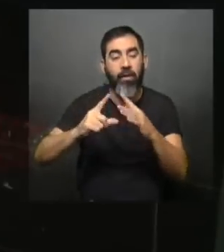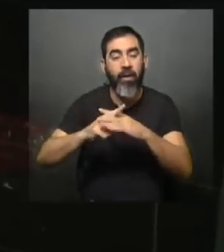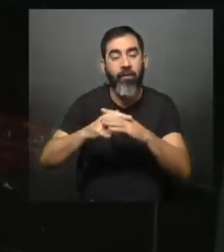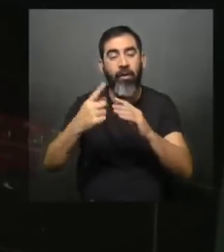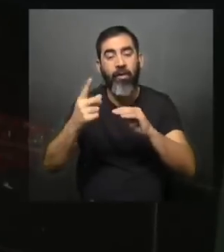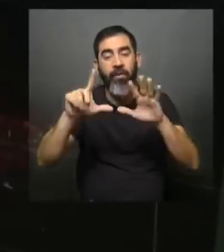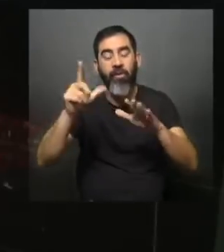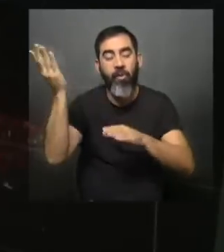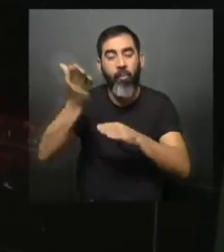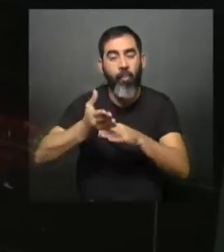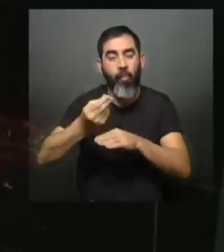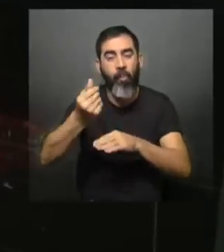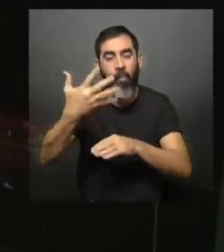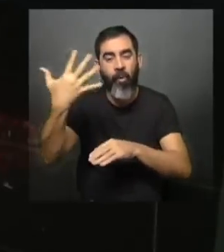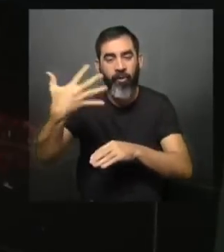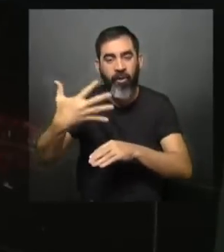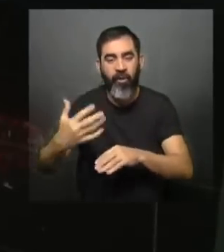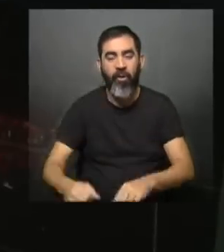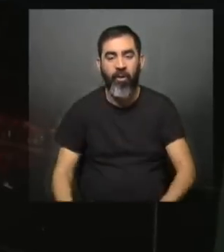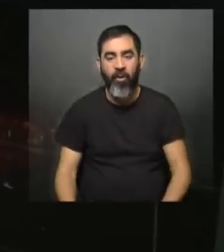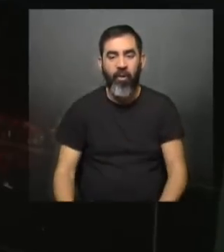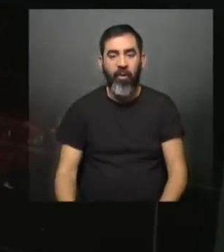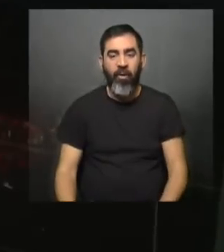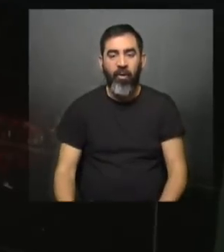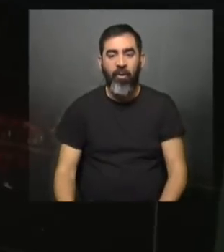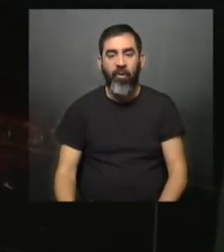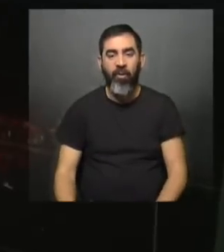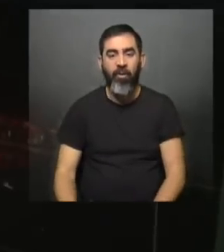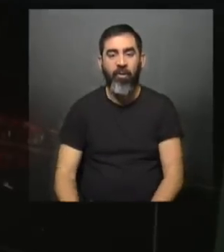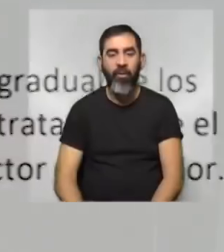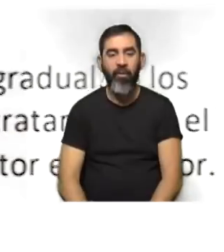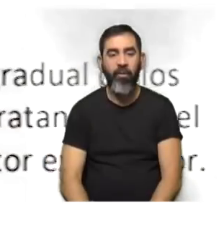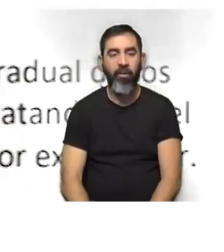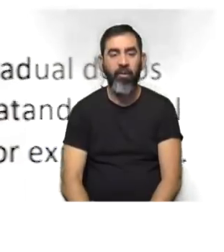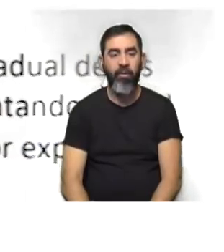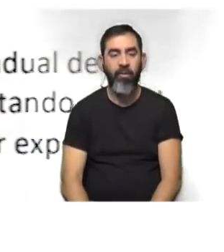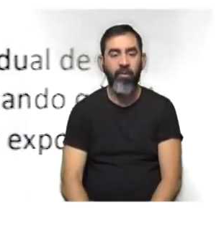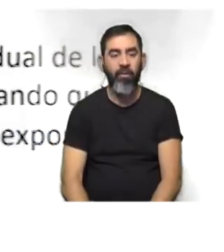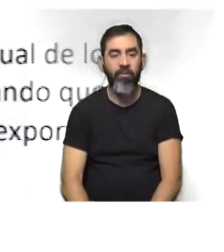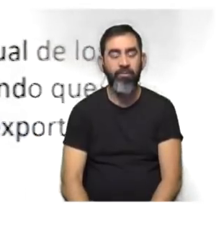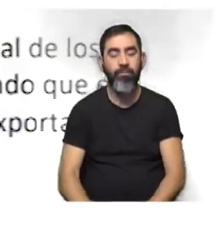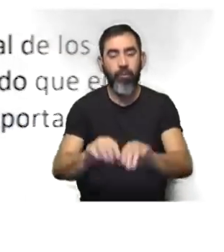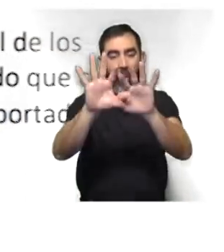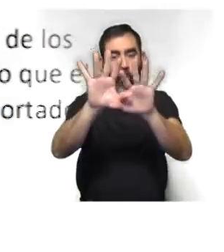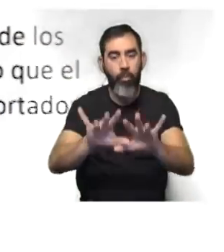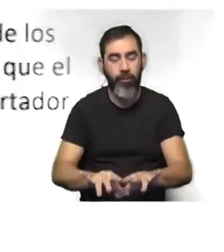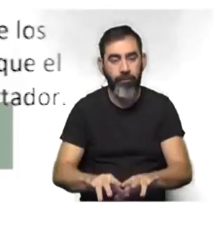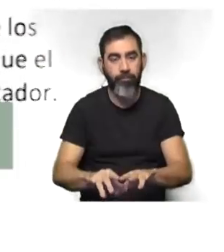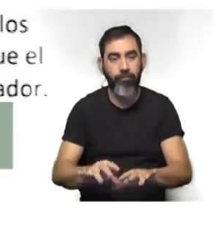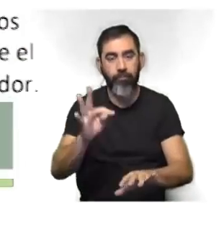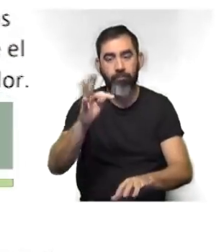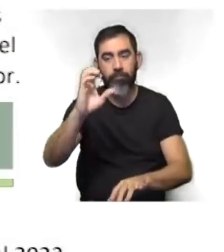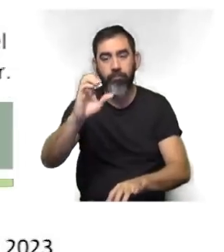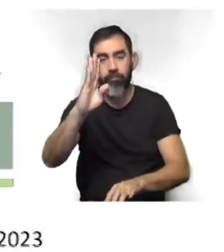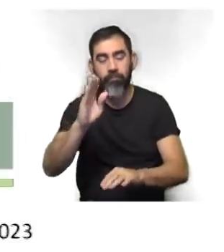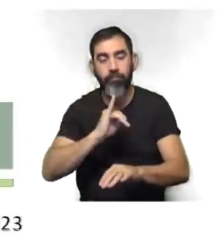de 17% efectivamente efectivamente ese será el aumento a través de un comunicado tcp informó